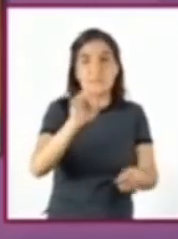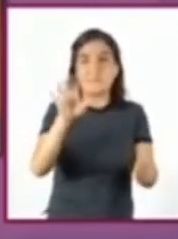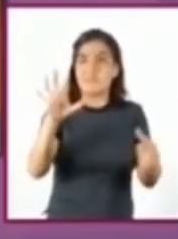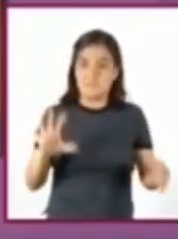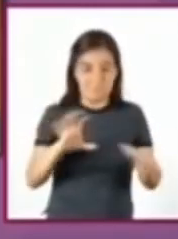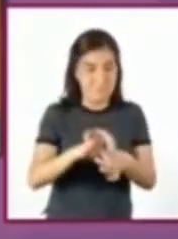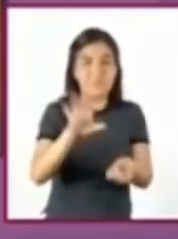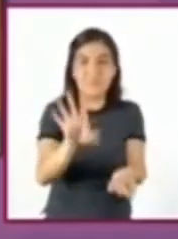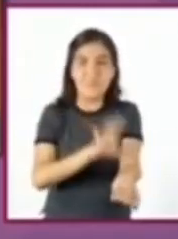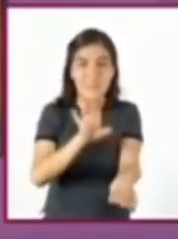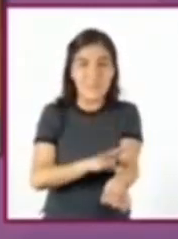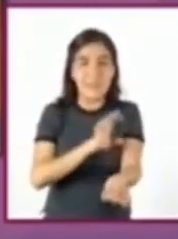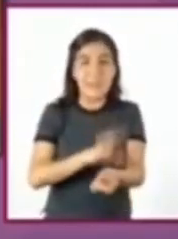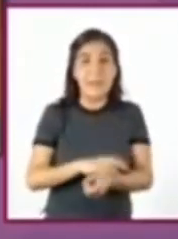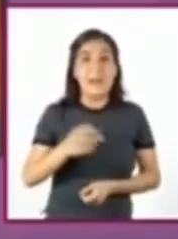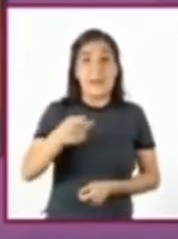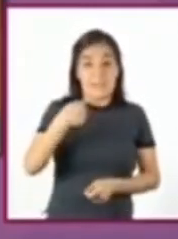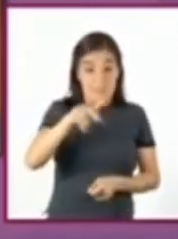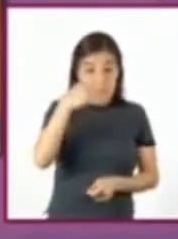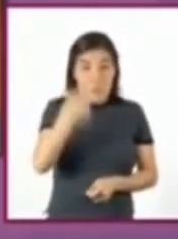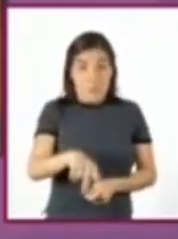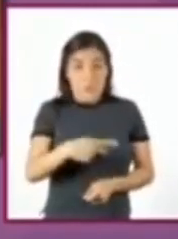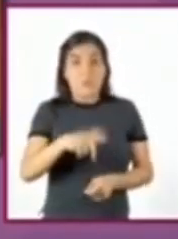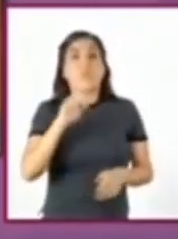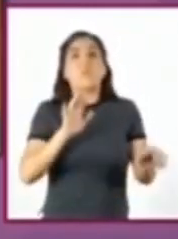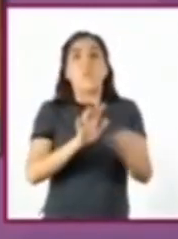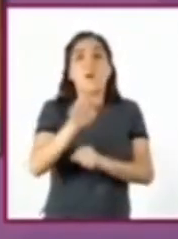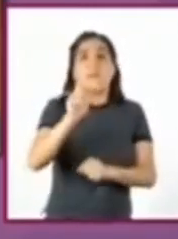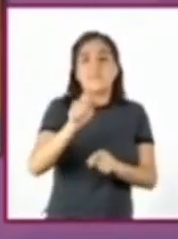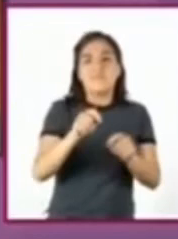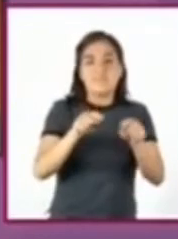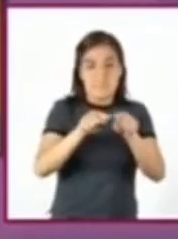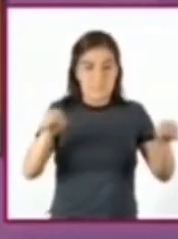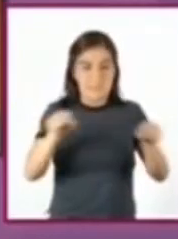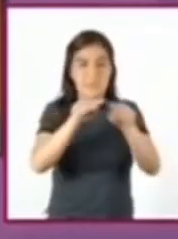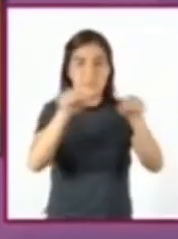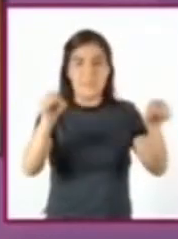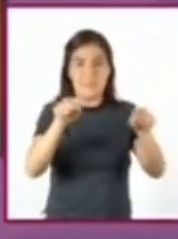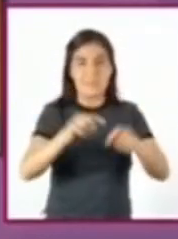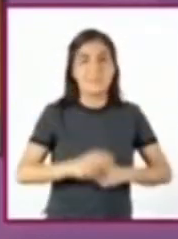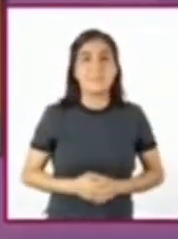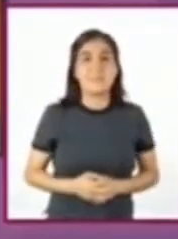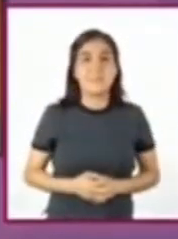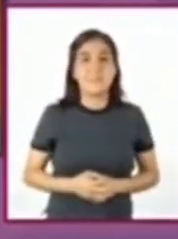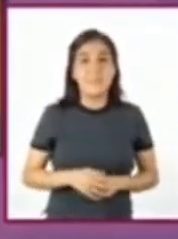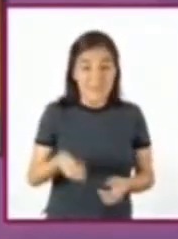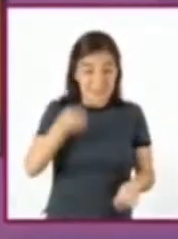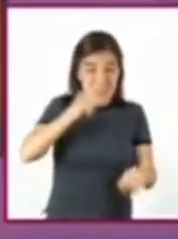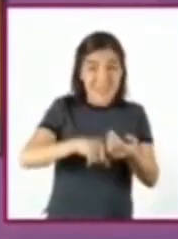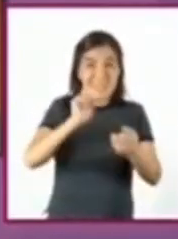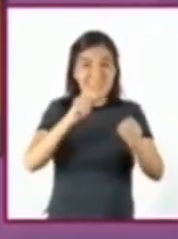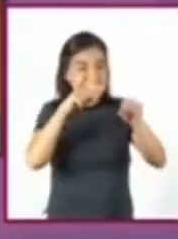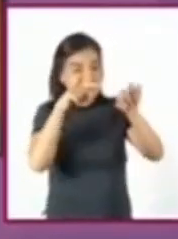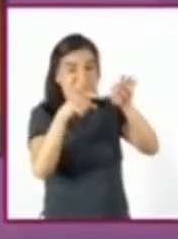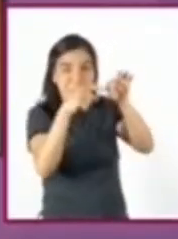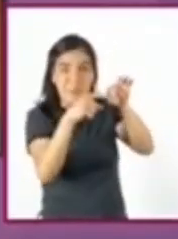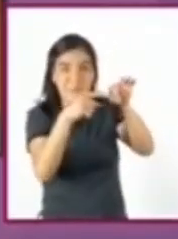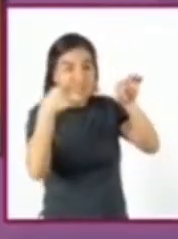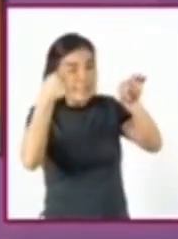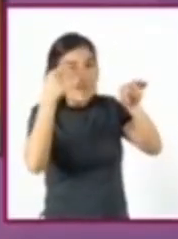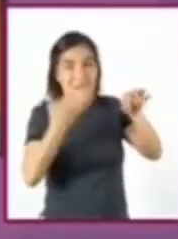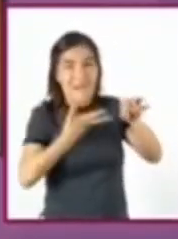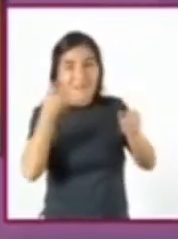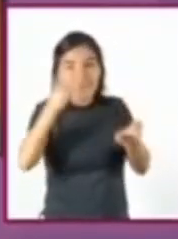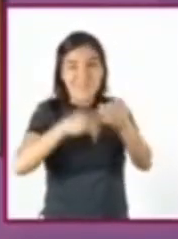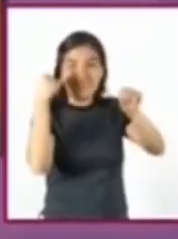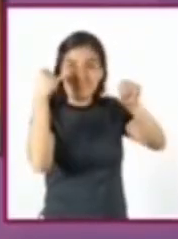interna, habitualmente siguiendo patrones de líneas. Todos los orificios que se encuentran en estas líneas